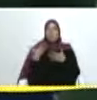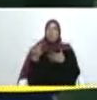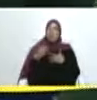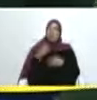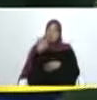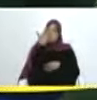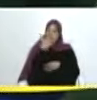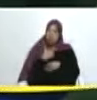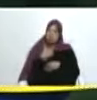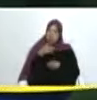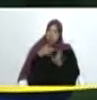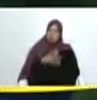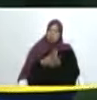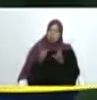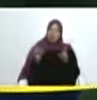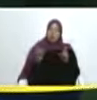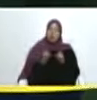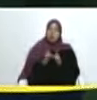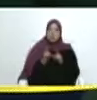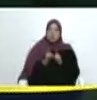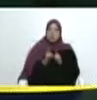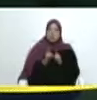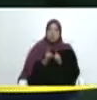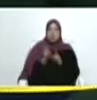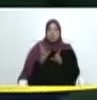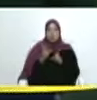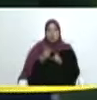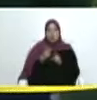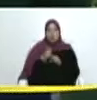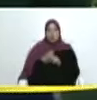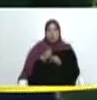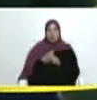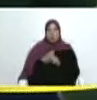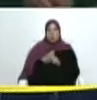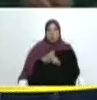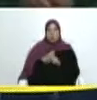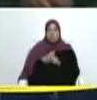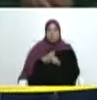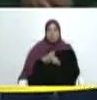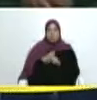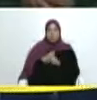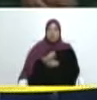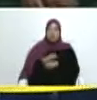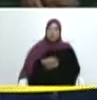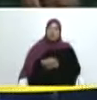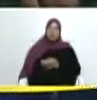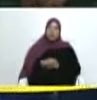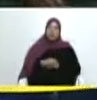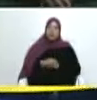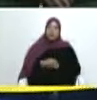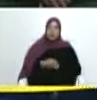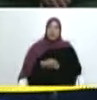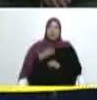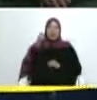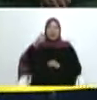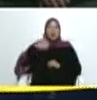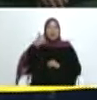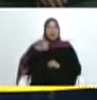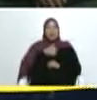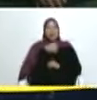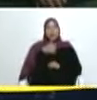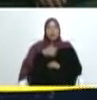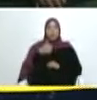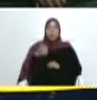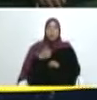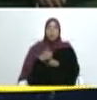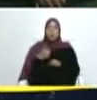individuo para la reducción de los gases invernaderos. Tenemos que tener esa conciencia. Cada uno de nosotros, lo que podemos hacer